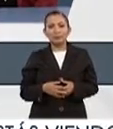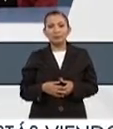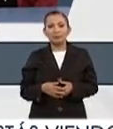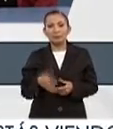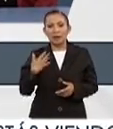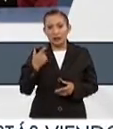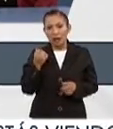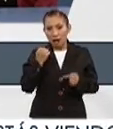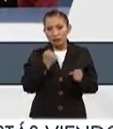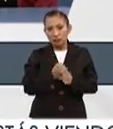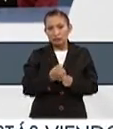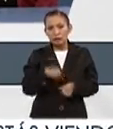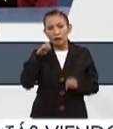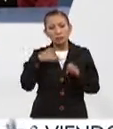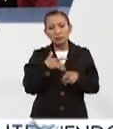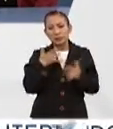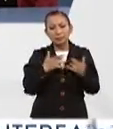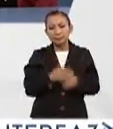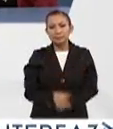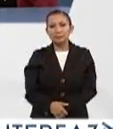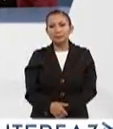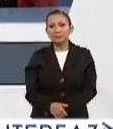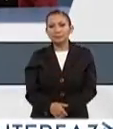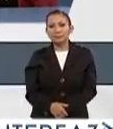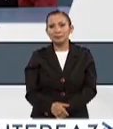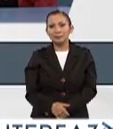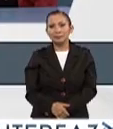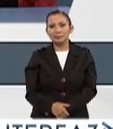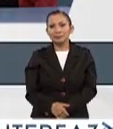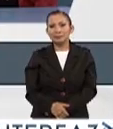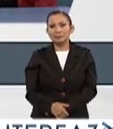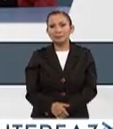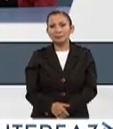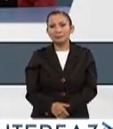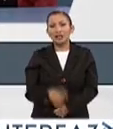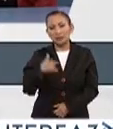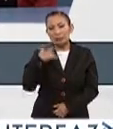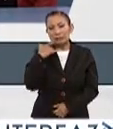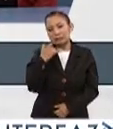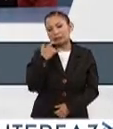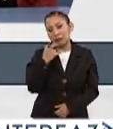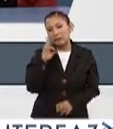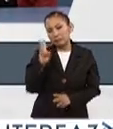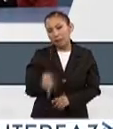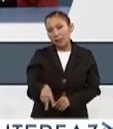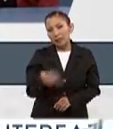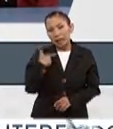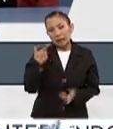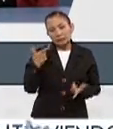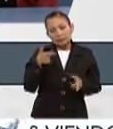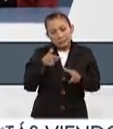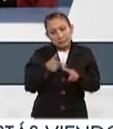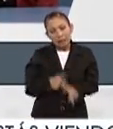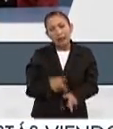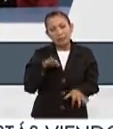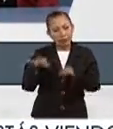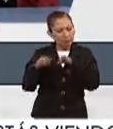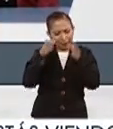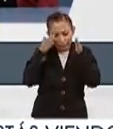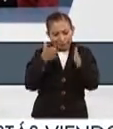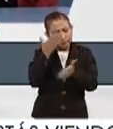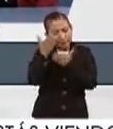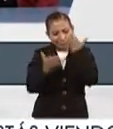te lleva pues varios años de edad? ¿Cómo te sientes tú? Ay, yo intento obviamente seguir